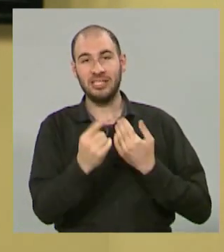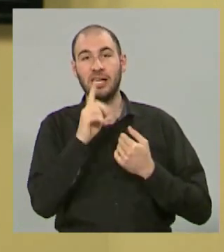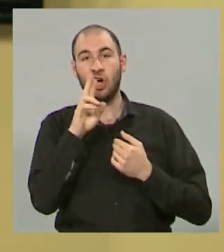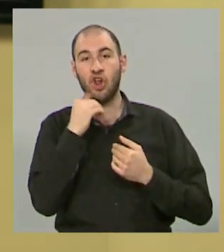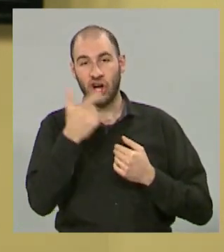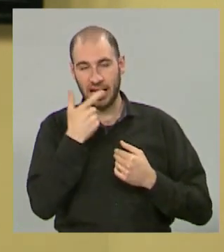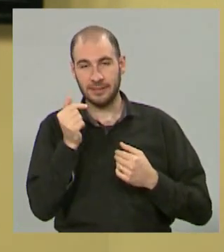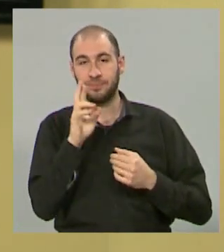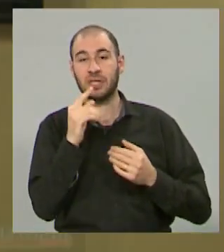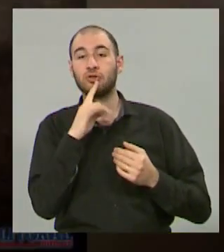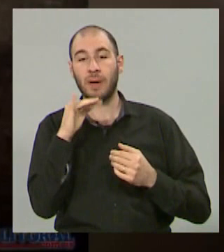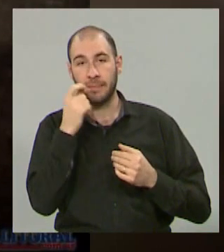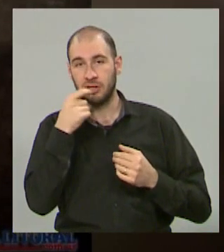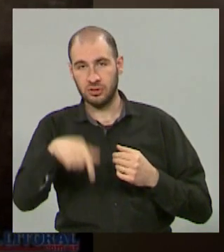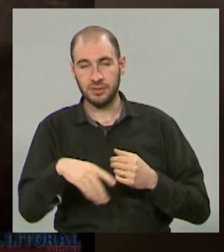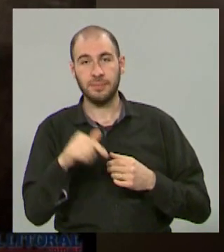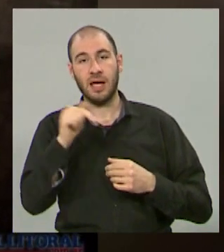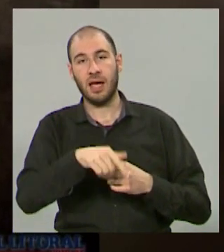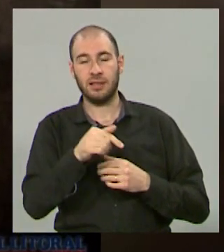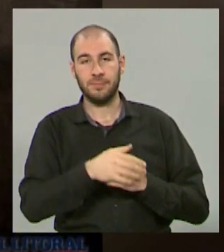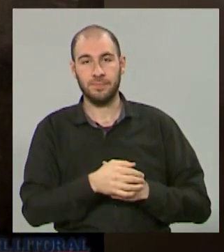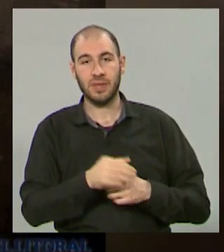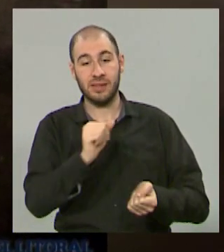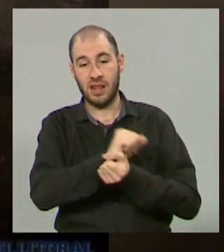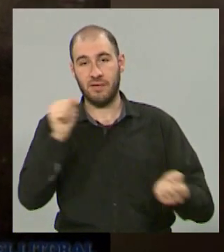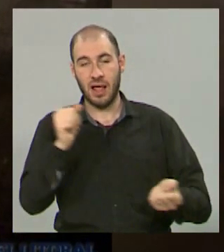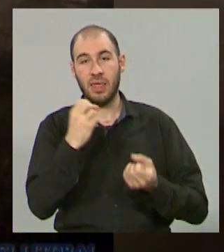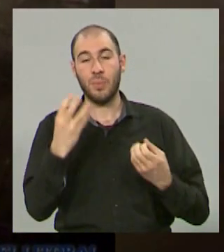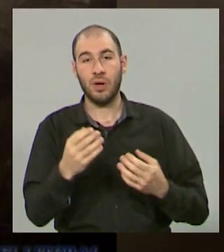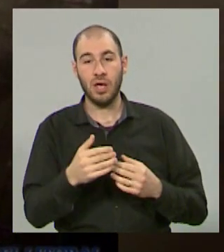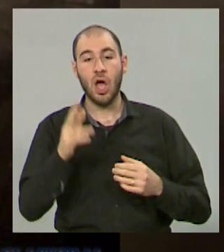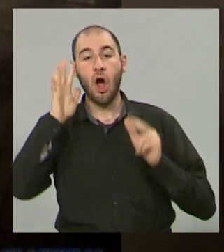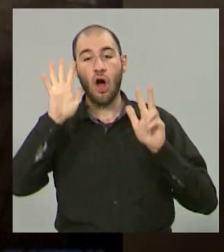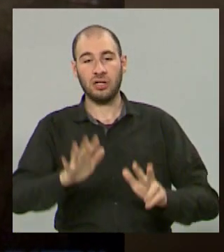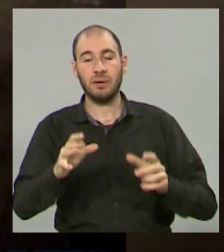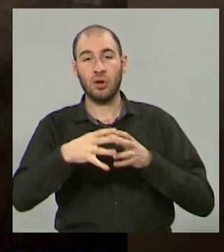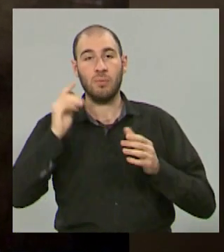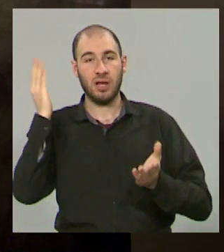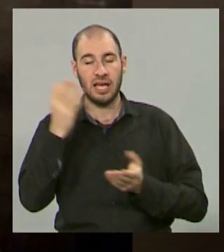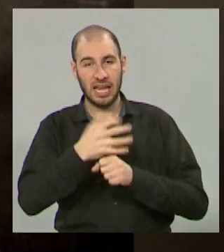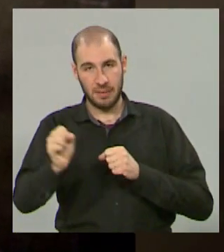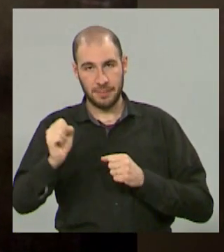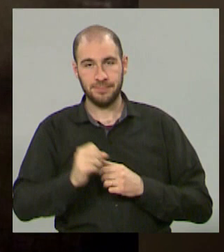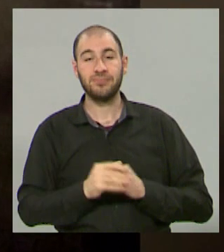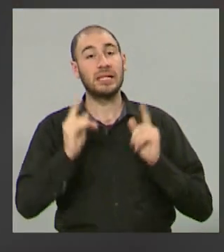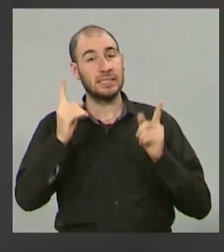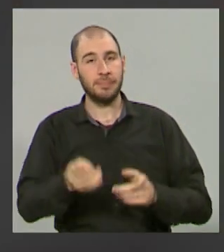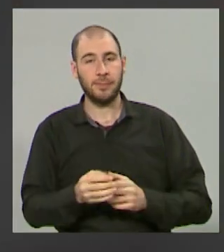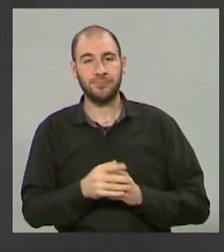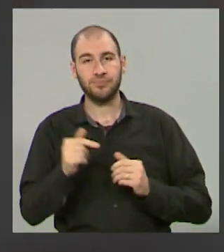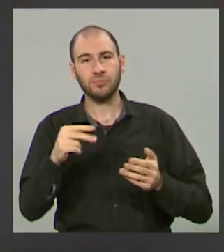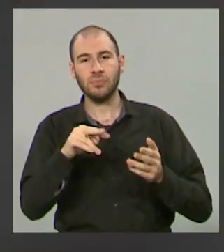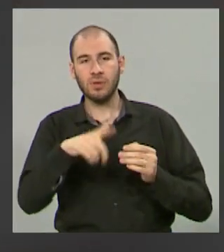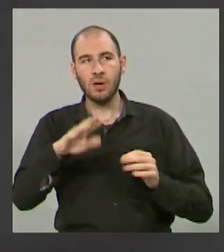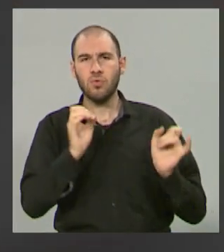de la Túpac Amaru en Mendoza finalmente fue liberada por la octava Cámara del Crimen. Esto también tuvo